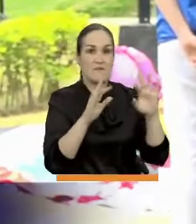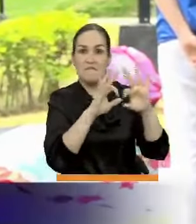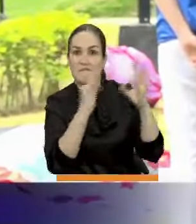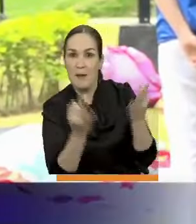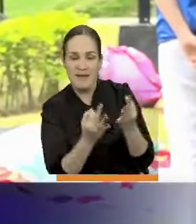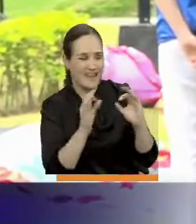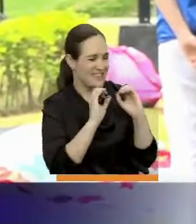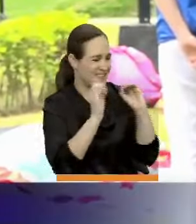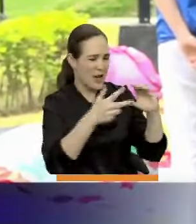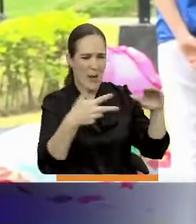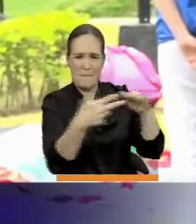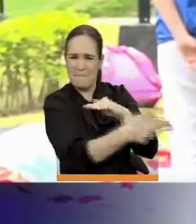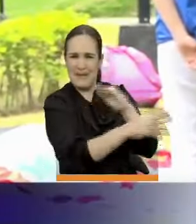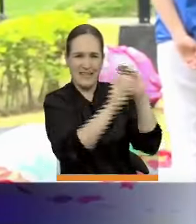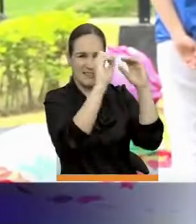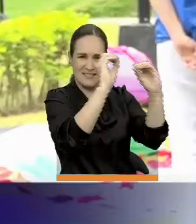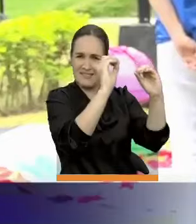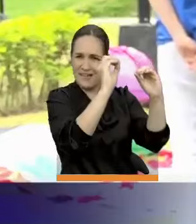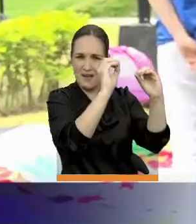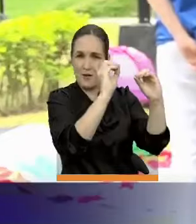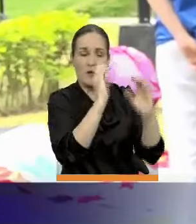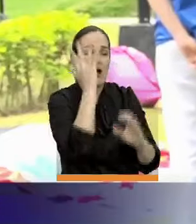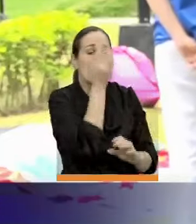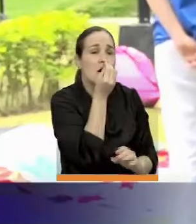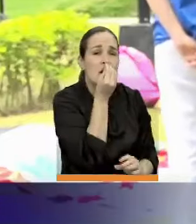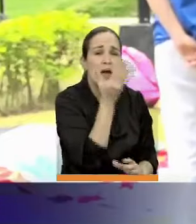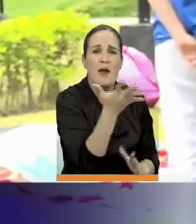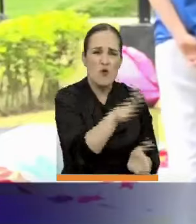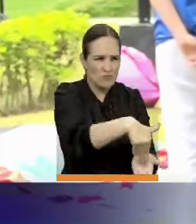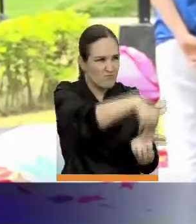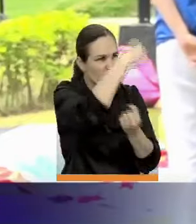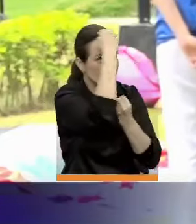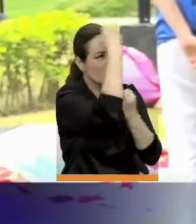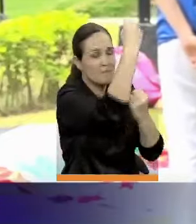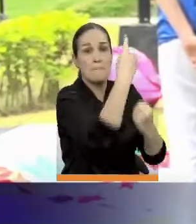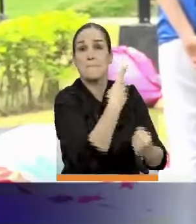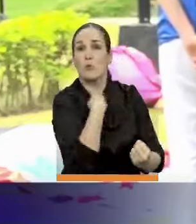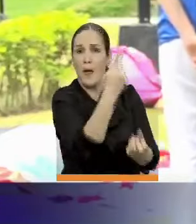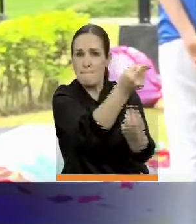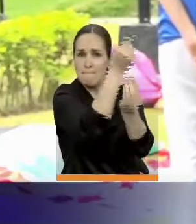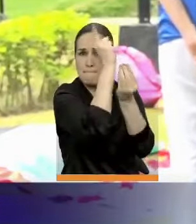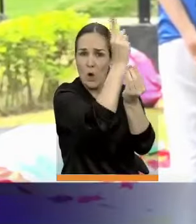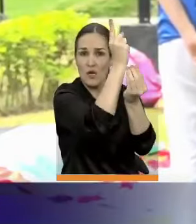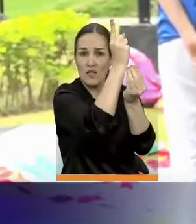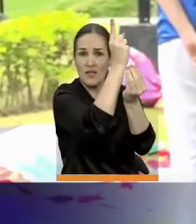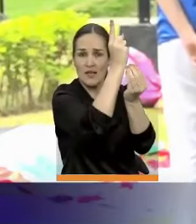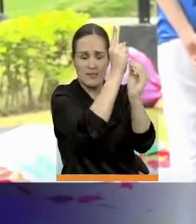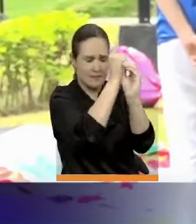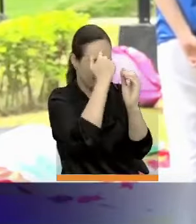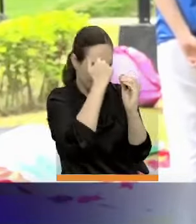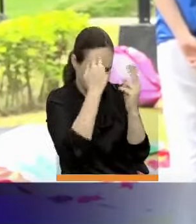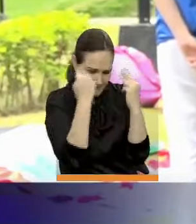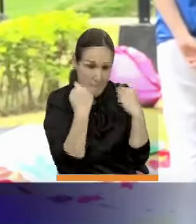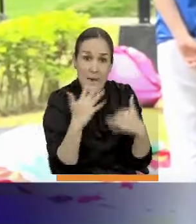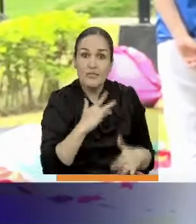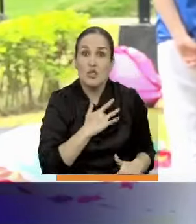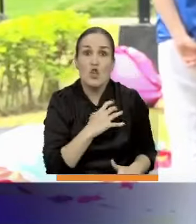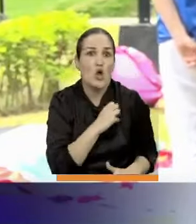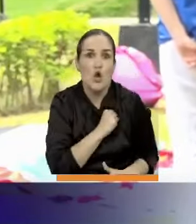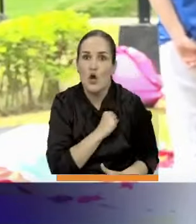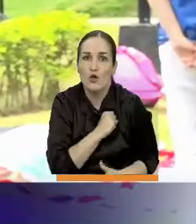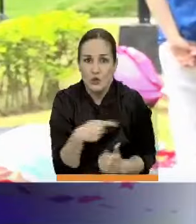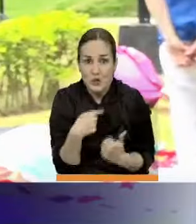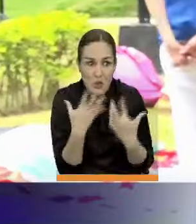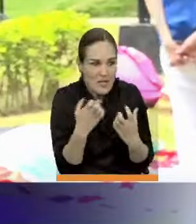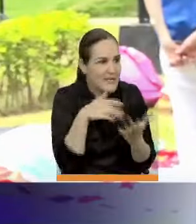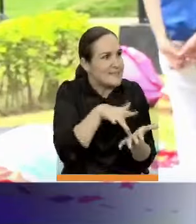familia corté ante todo lo más hermoso que era la resistencia política que hacía yo por un mundo distinto eso fue lo que más me dolió la resistencia que